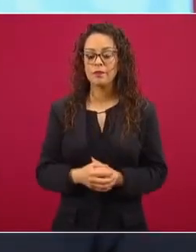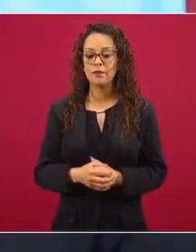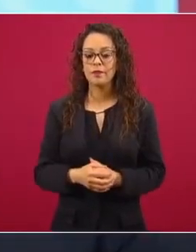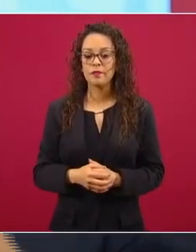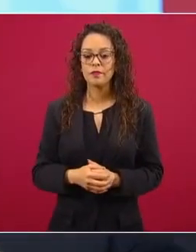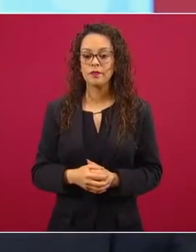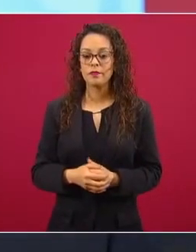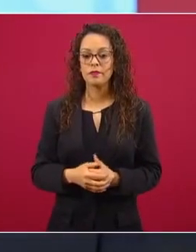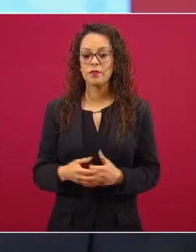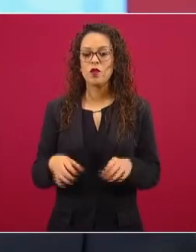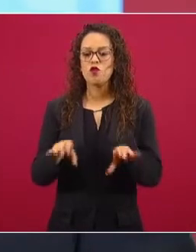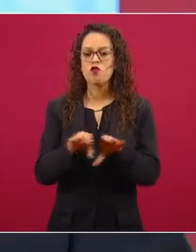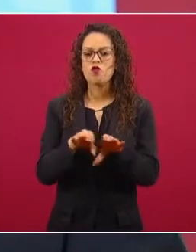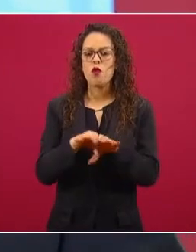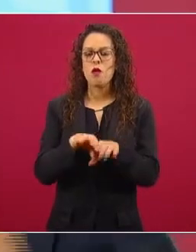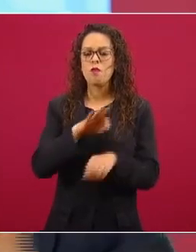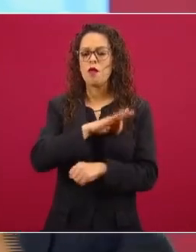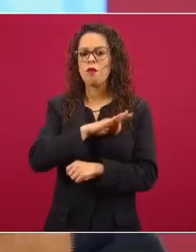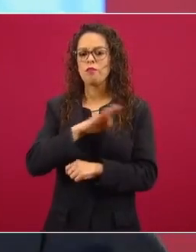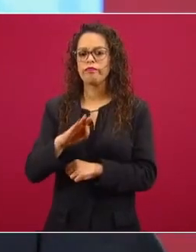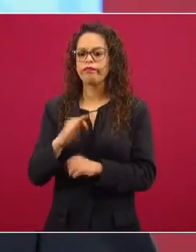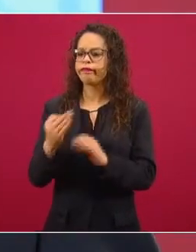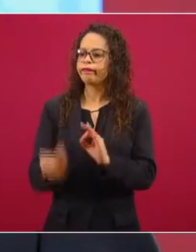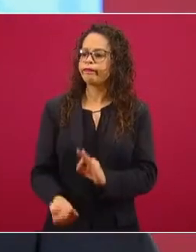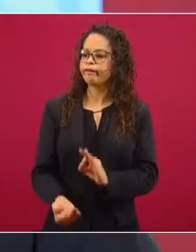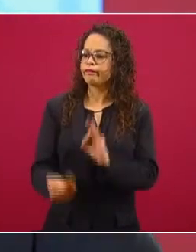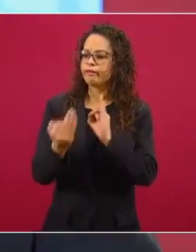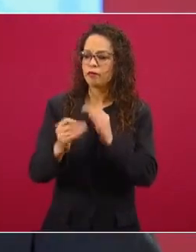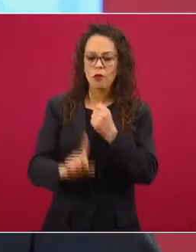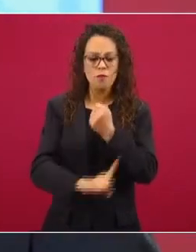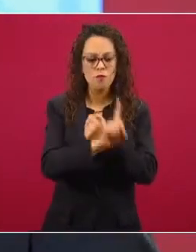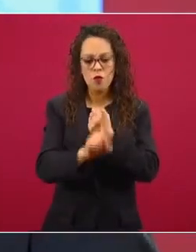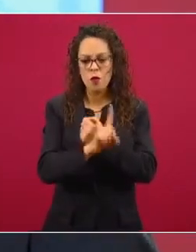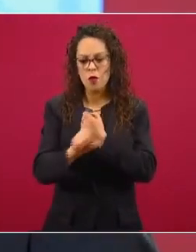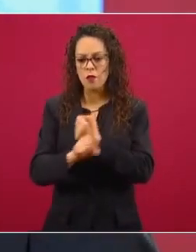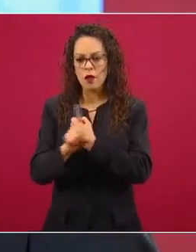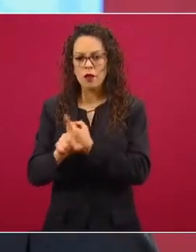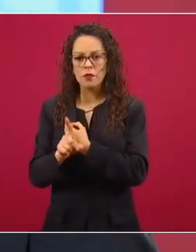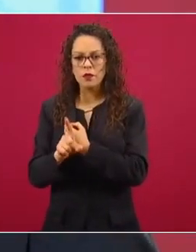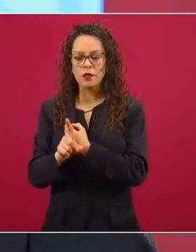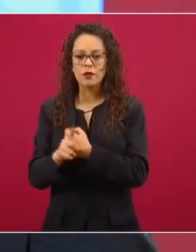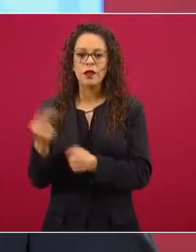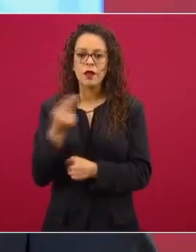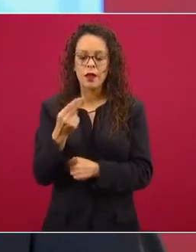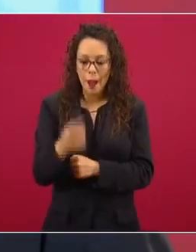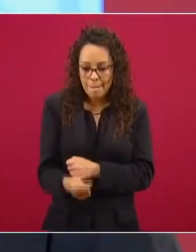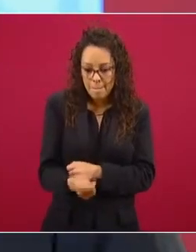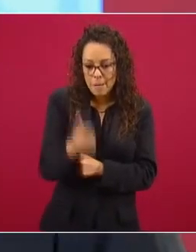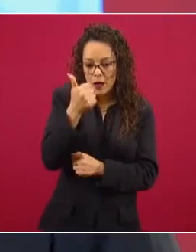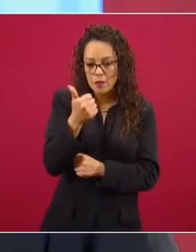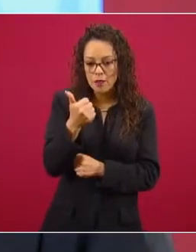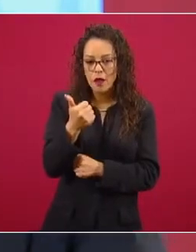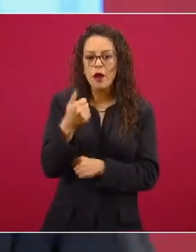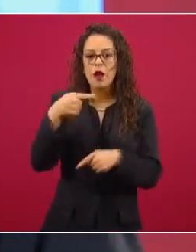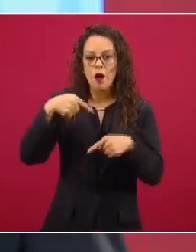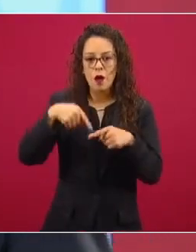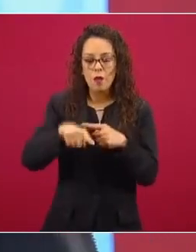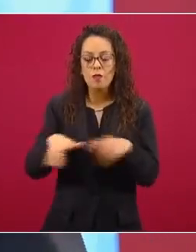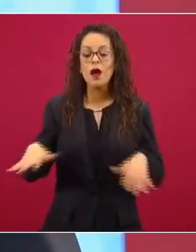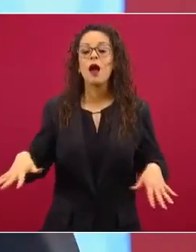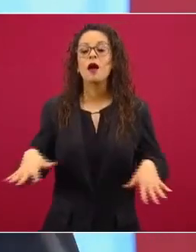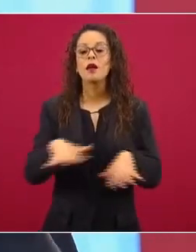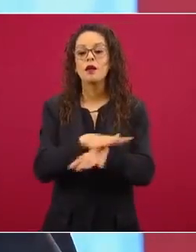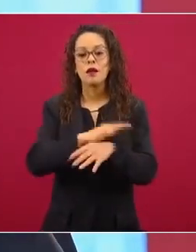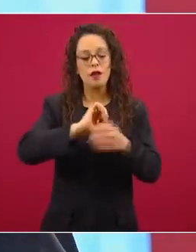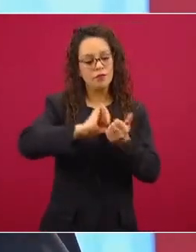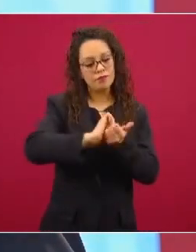si no se iniciaba una transformación. Imagínense lo que hubiese